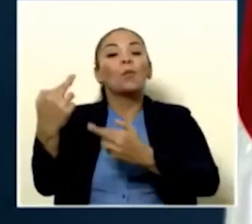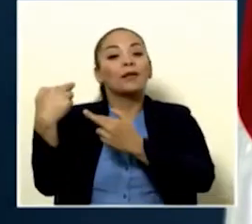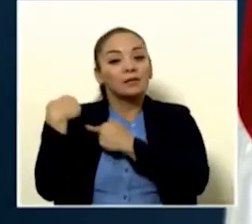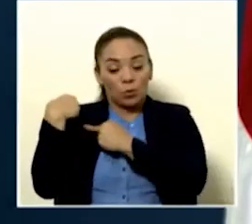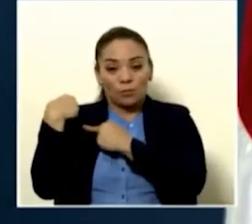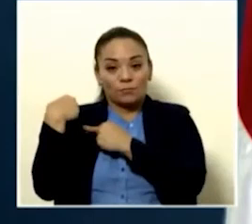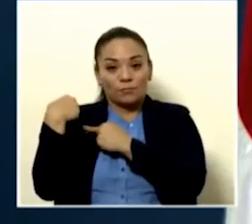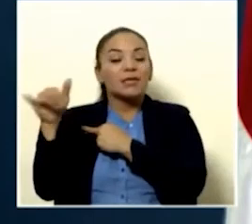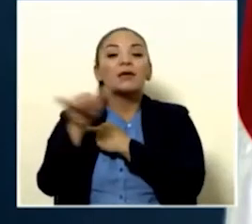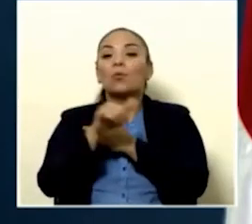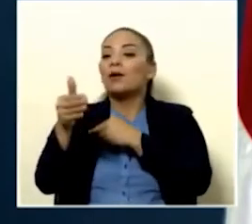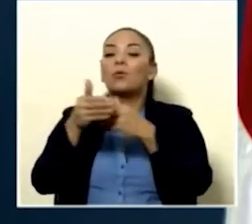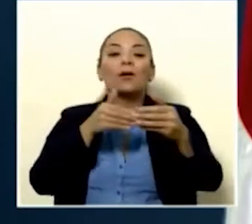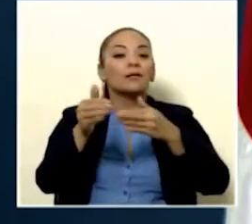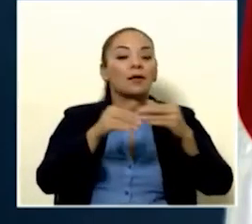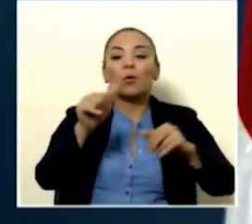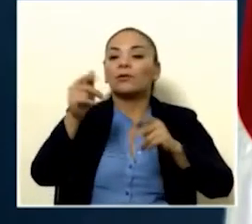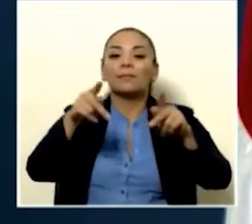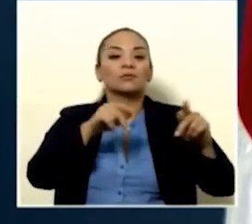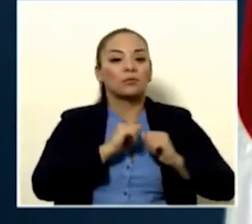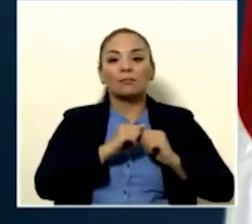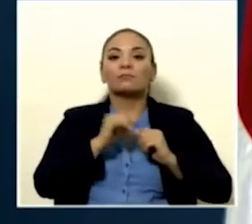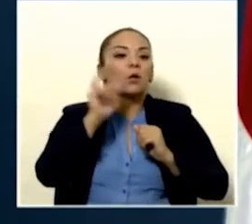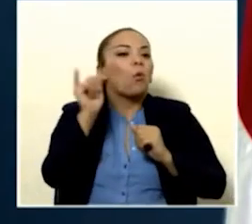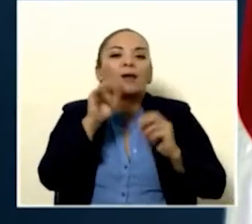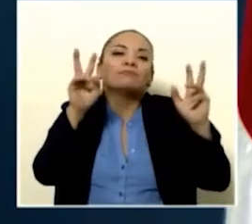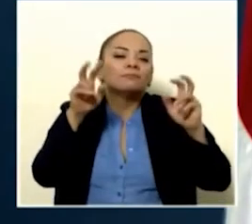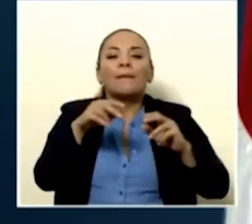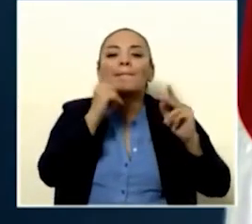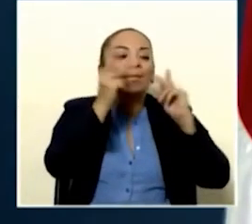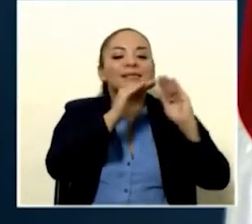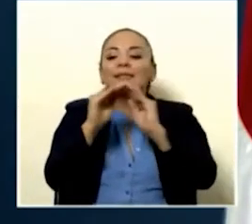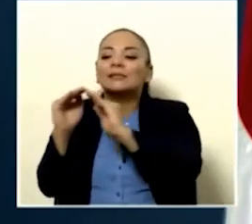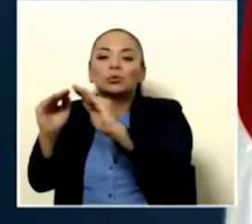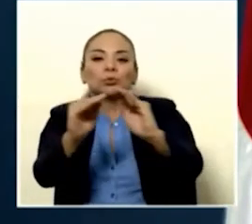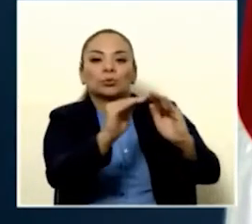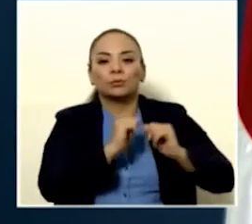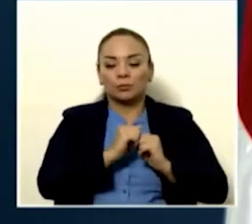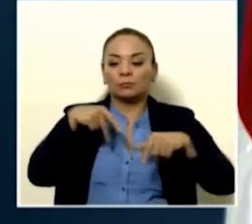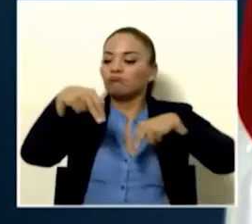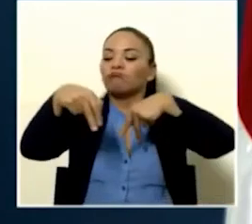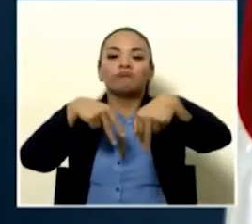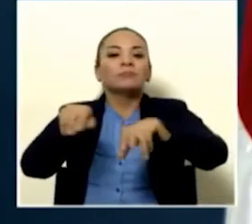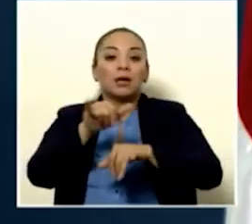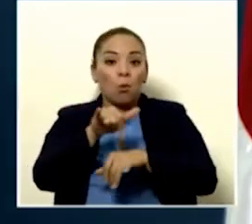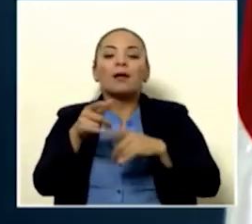obligación como cualquier vecino que viva a la par de su casa, al frente, que camine por las mismas